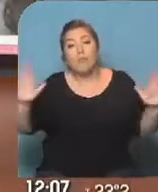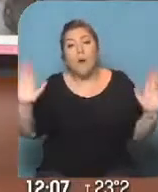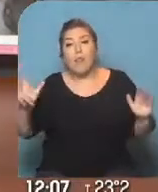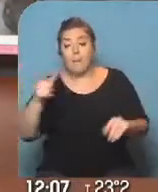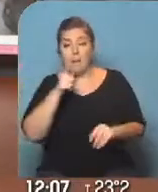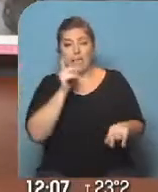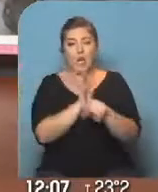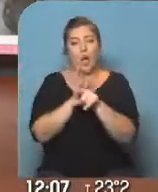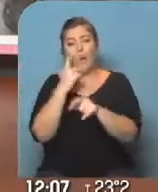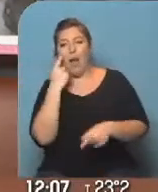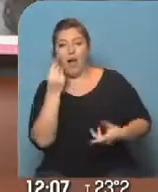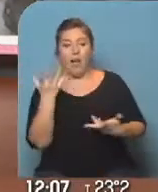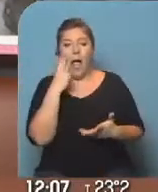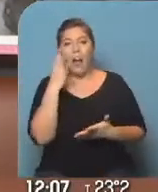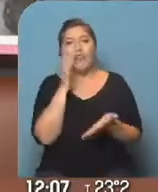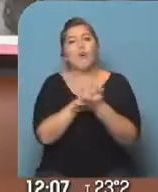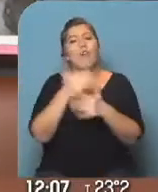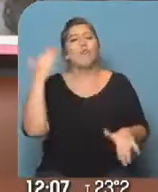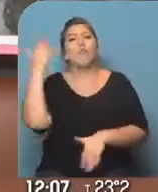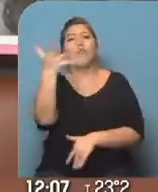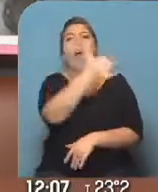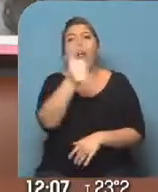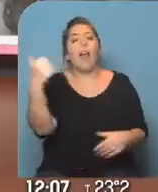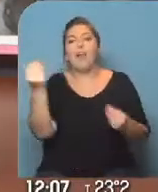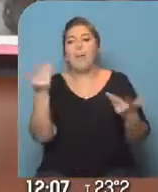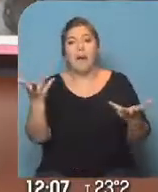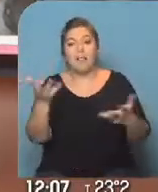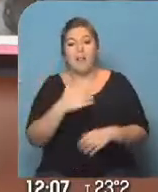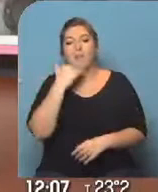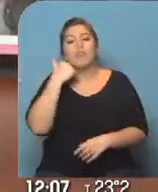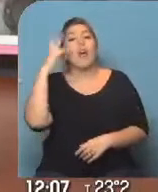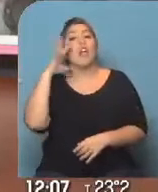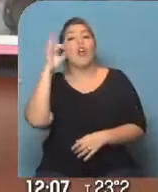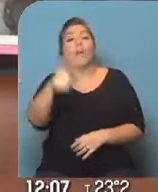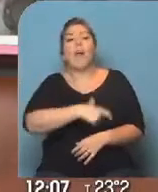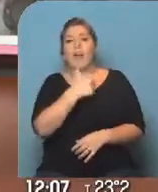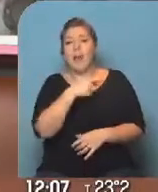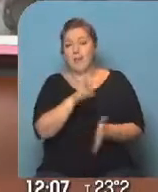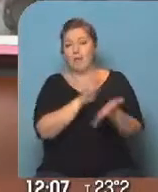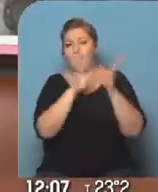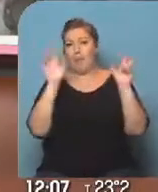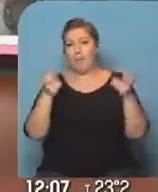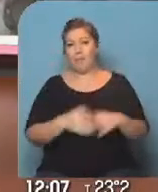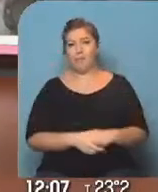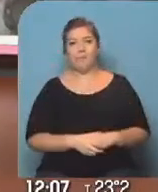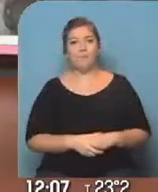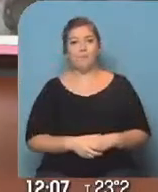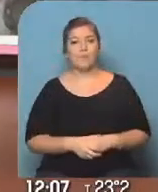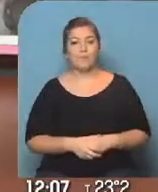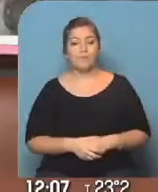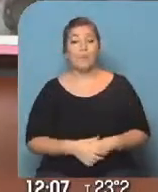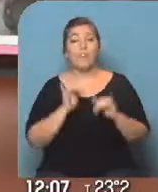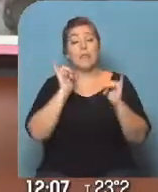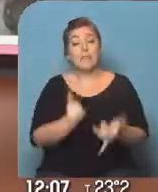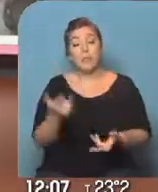alguna suspicacia acerca del futuro de Aerolíneas Argentinas. No sé qué opinarán los gremios a todo esto. Tanto es así